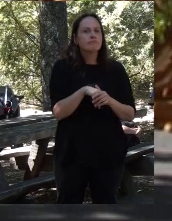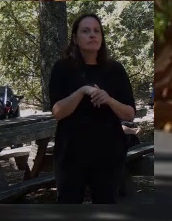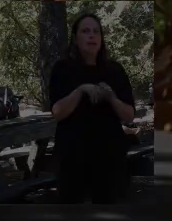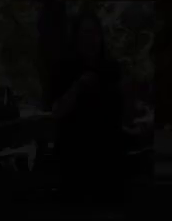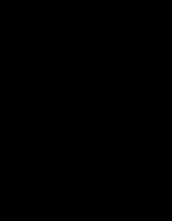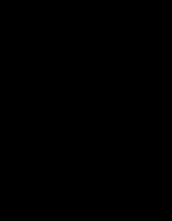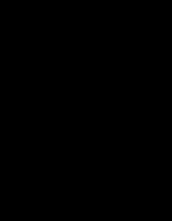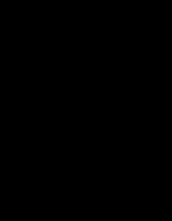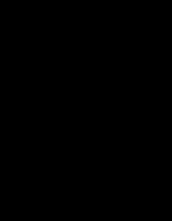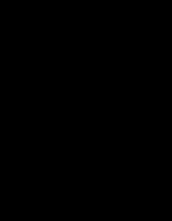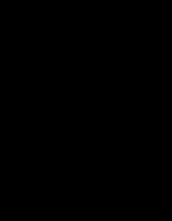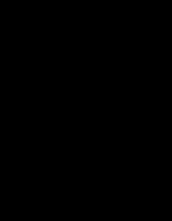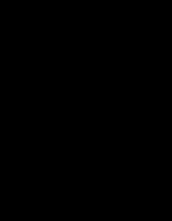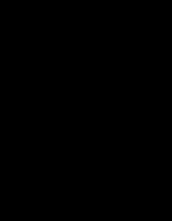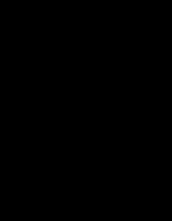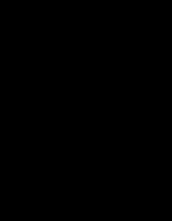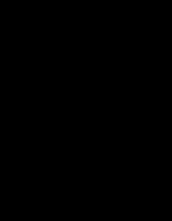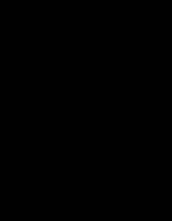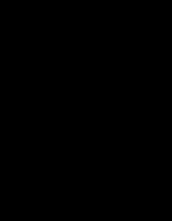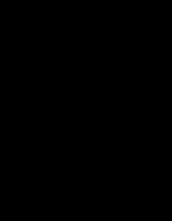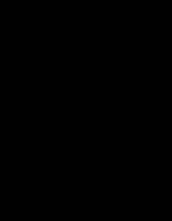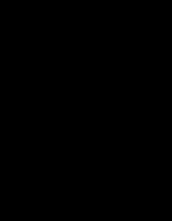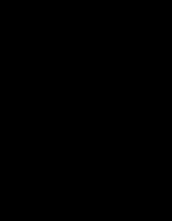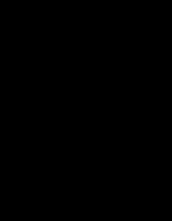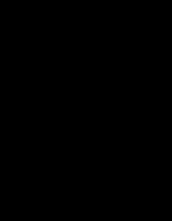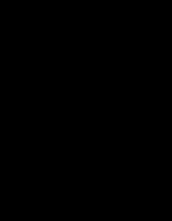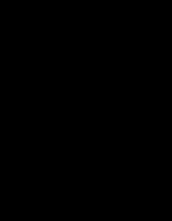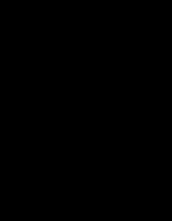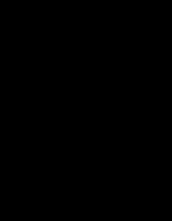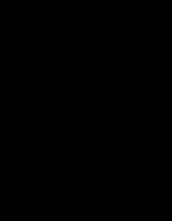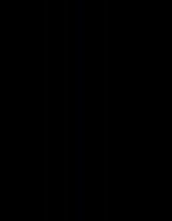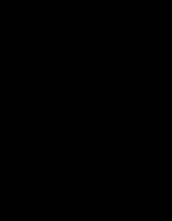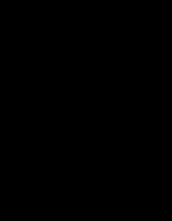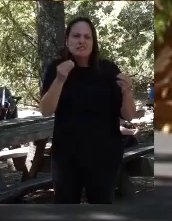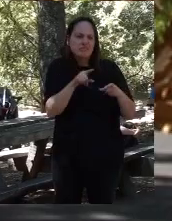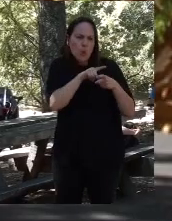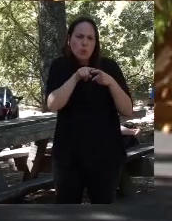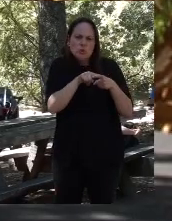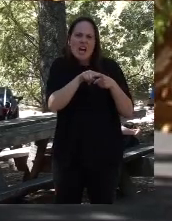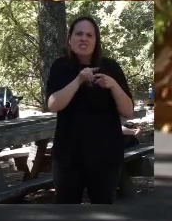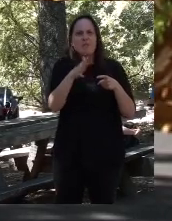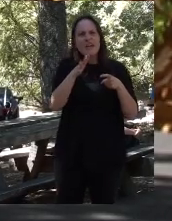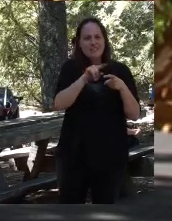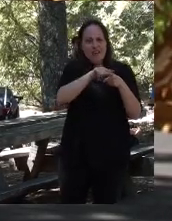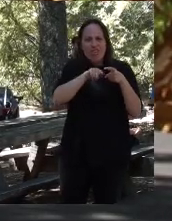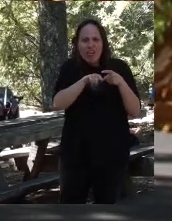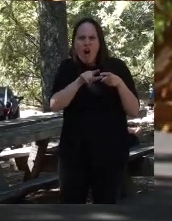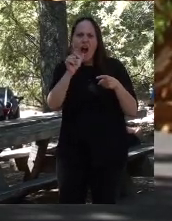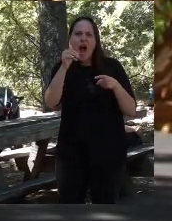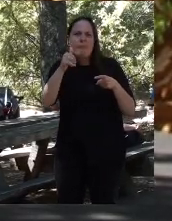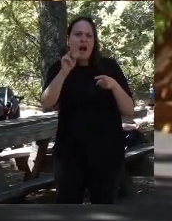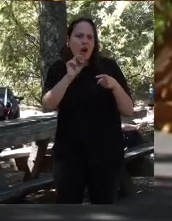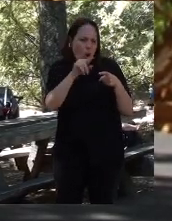krill antártico. El krill es un pequeño crustáceo que se parece a un camarón, pero no es un